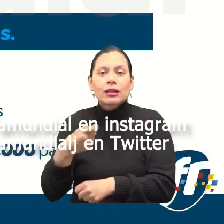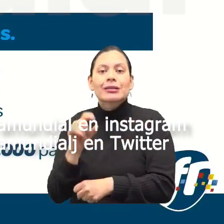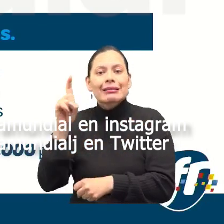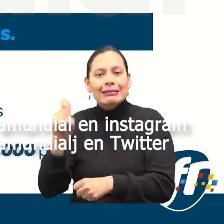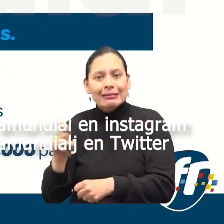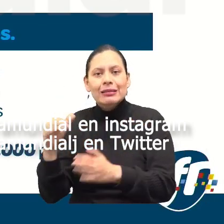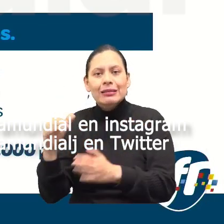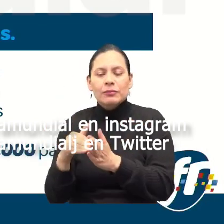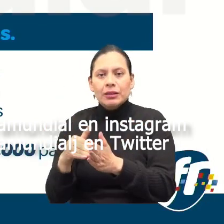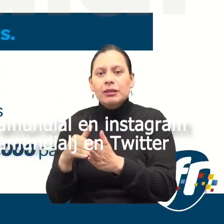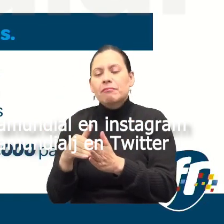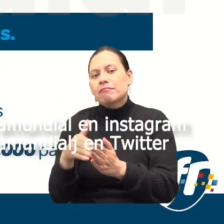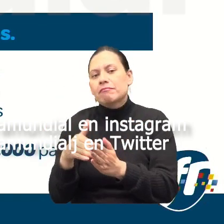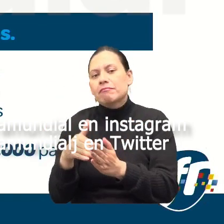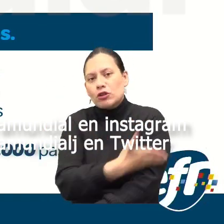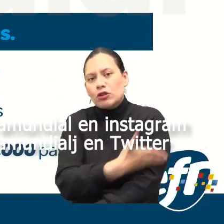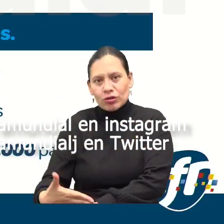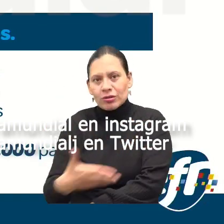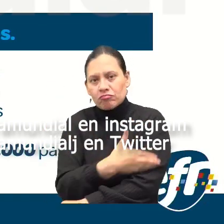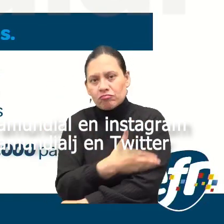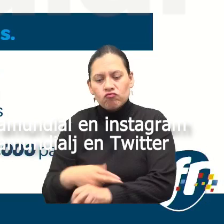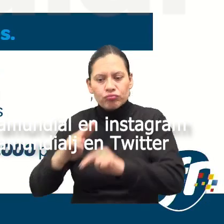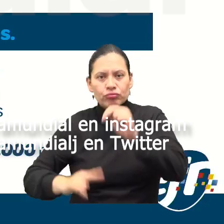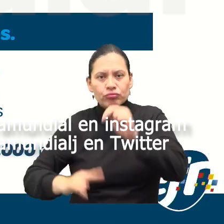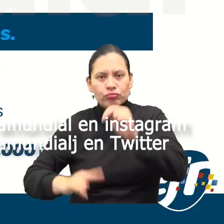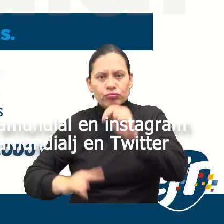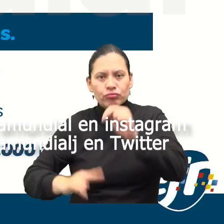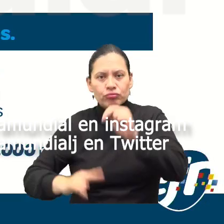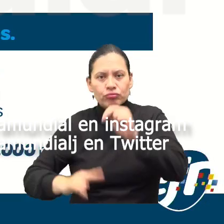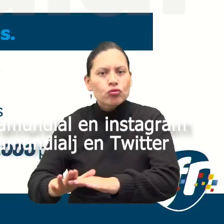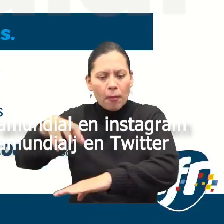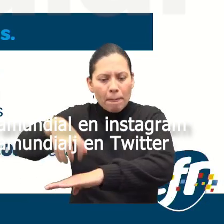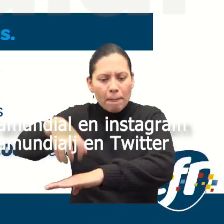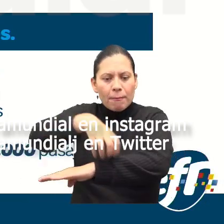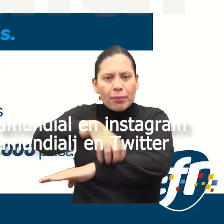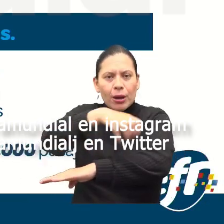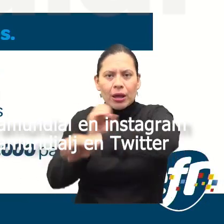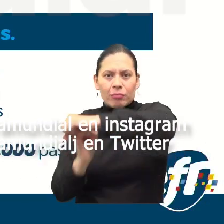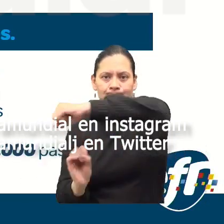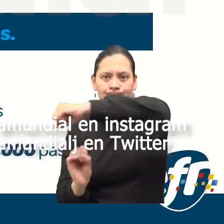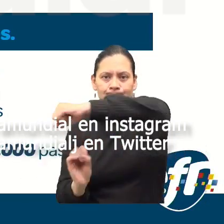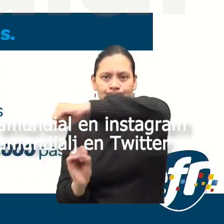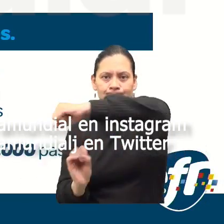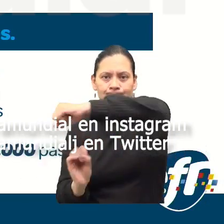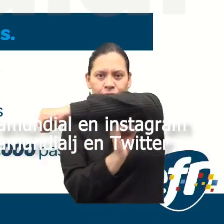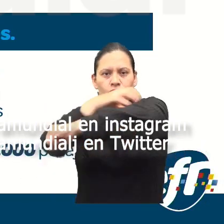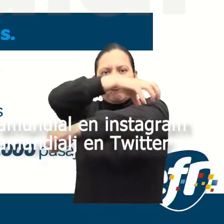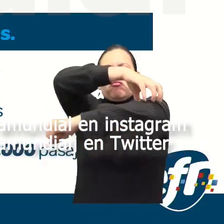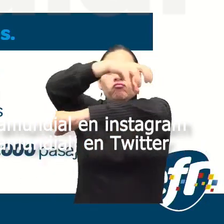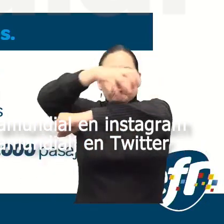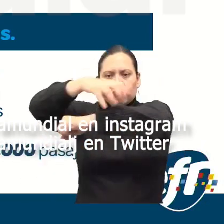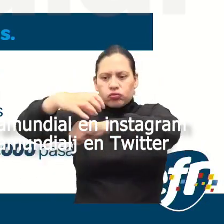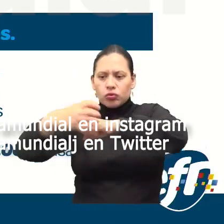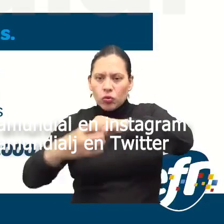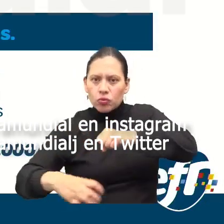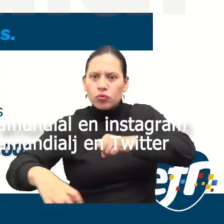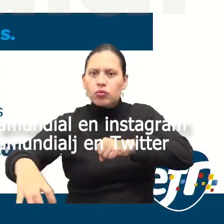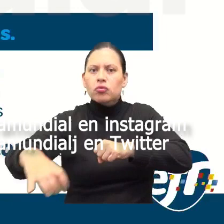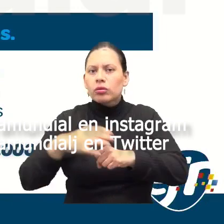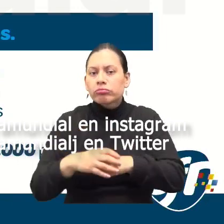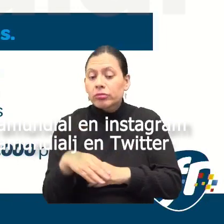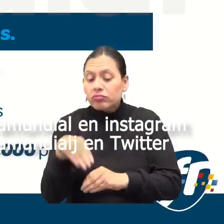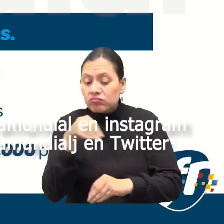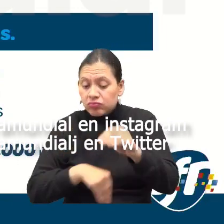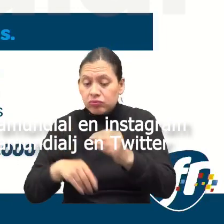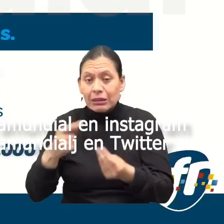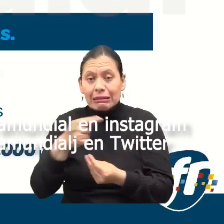millones de pesos para la construcción de estas estaciones elevadas, que una vez se terminen los diseños se definirá con el Distrito Capital